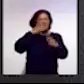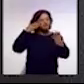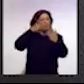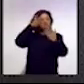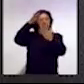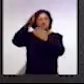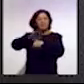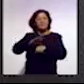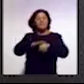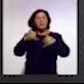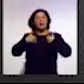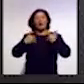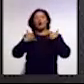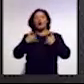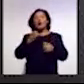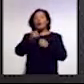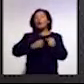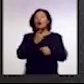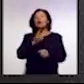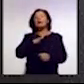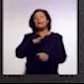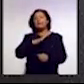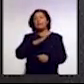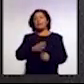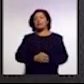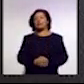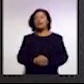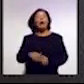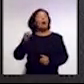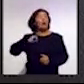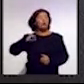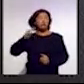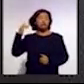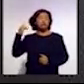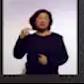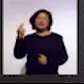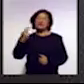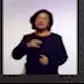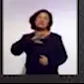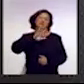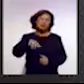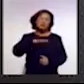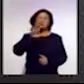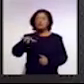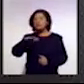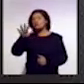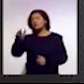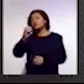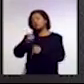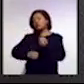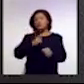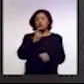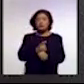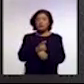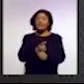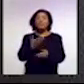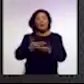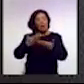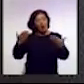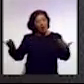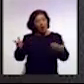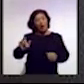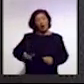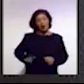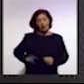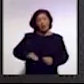tengan oportunidades de prepararse antiguamente había que buscar muy duramente las oportunidades y ahora el gobierno de marco